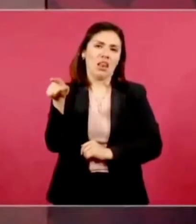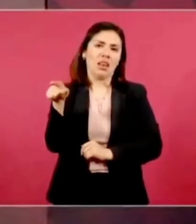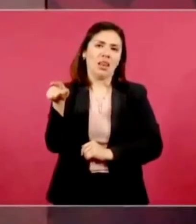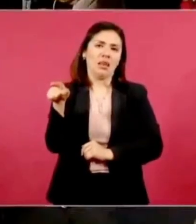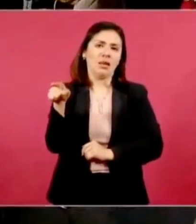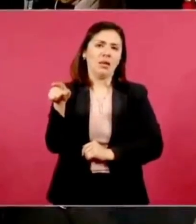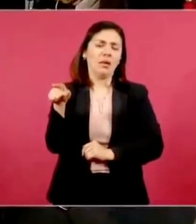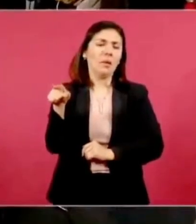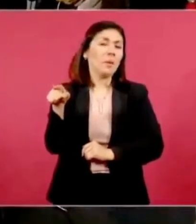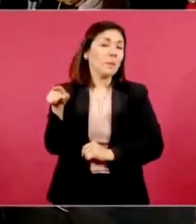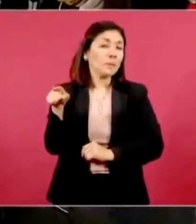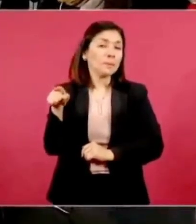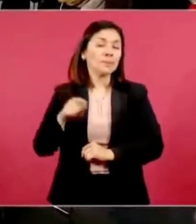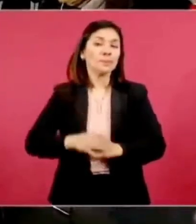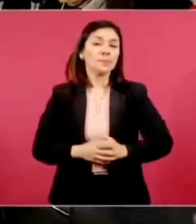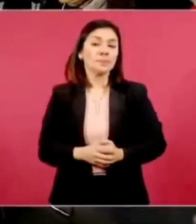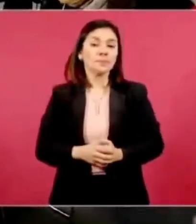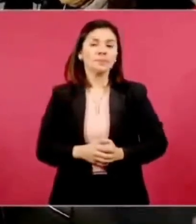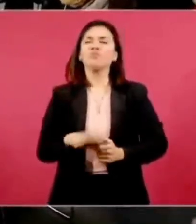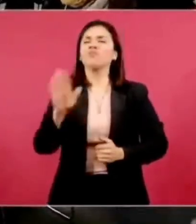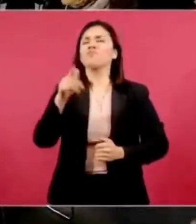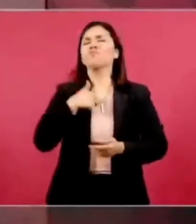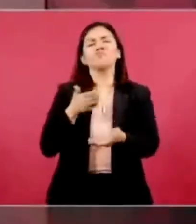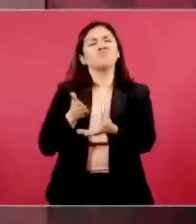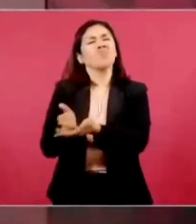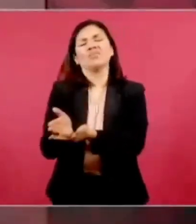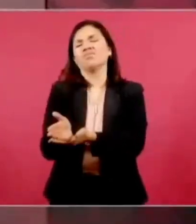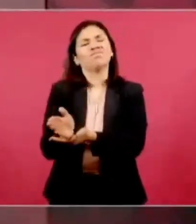consideración propia. No, yo no me meto en eso.